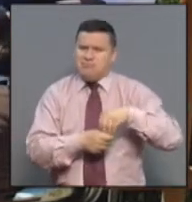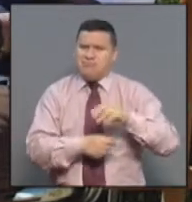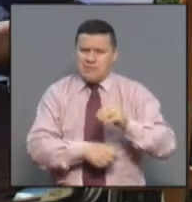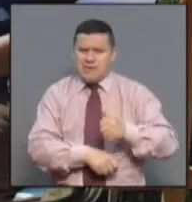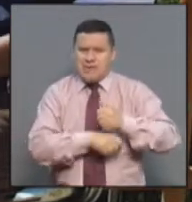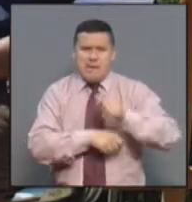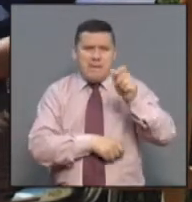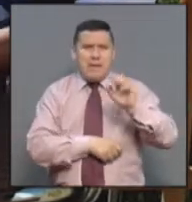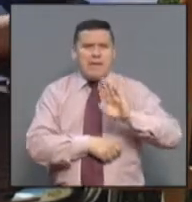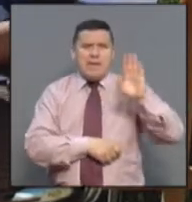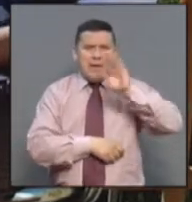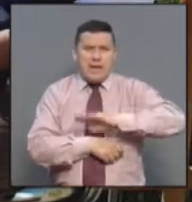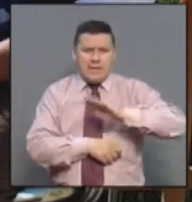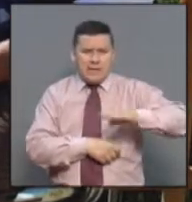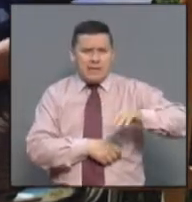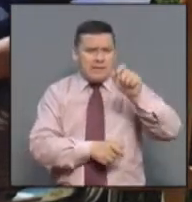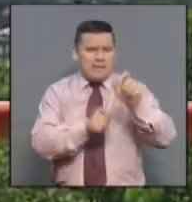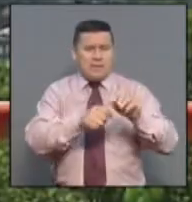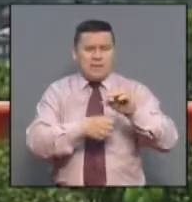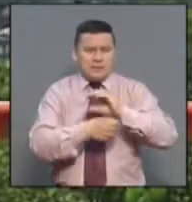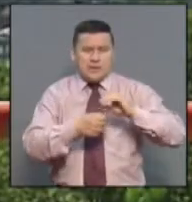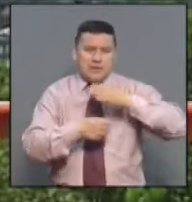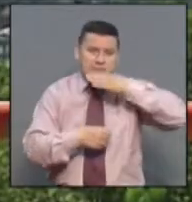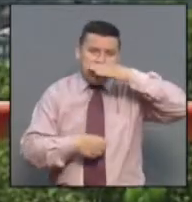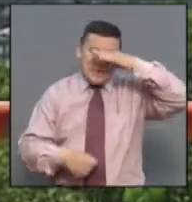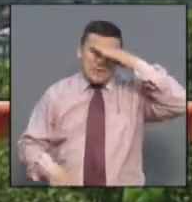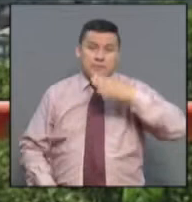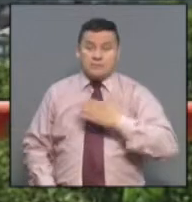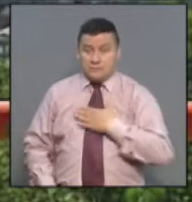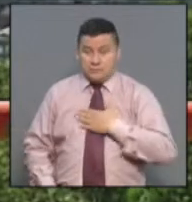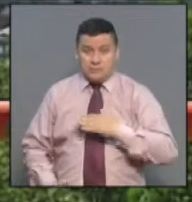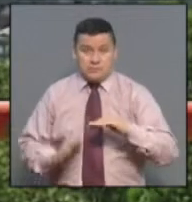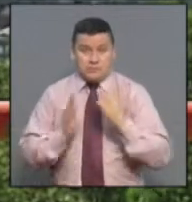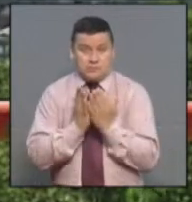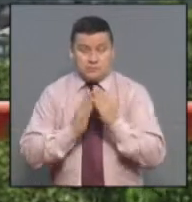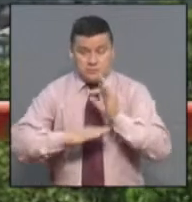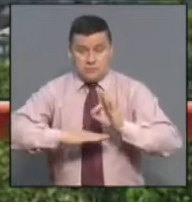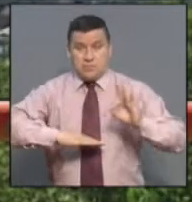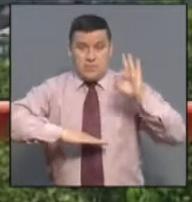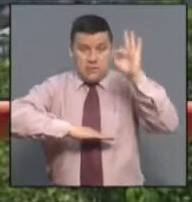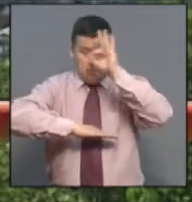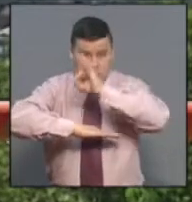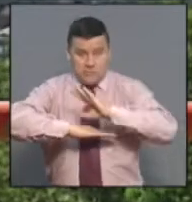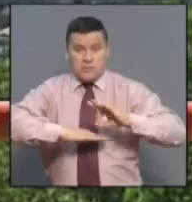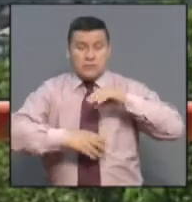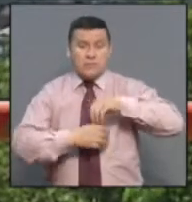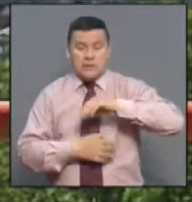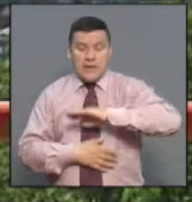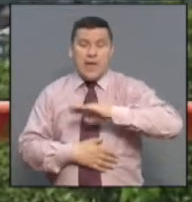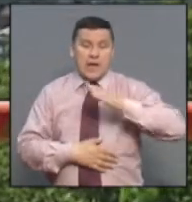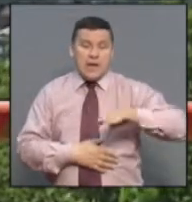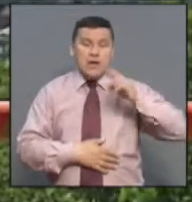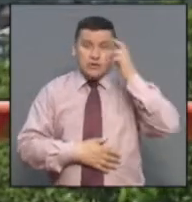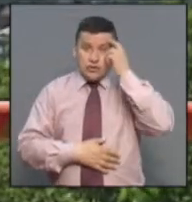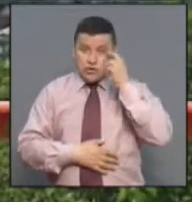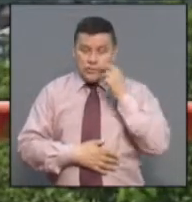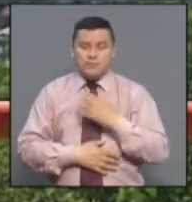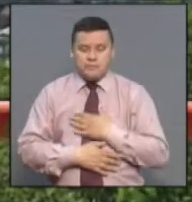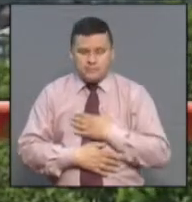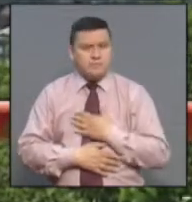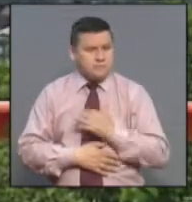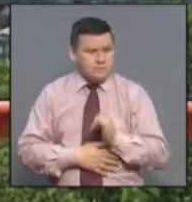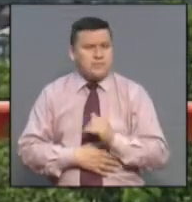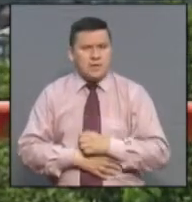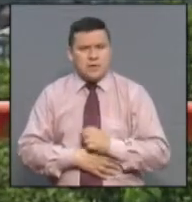la gente del departamento de Antioquia, a la gente de la ciudad de Medellín? Nosotros, desde la Escuela Superior de Administración Pública, desde Antioquia, Chocó,